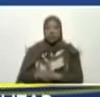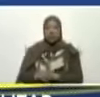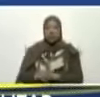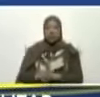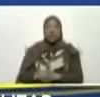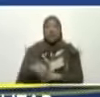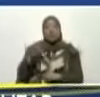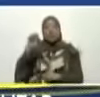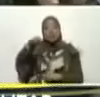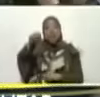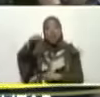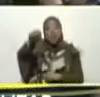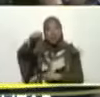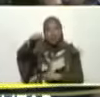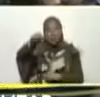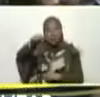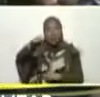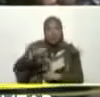¿Les parece?